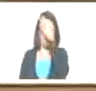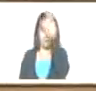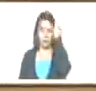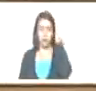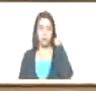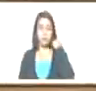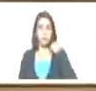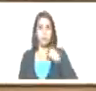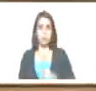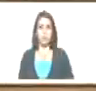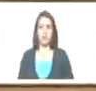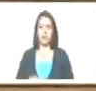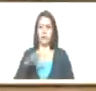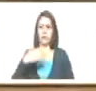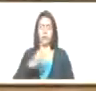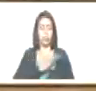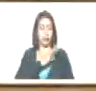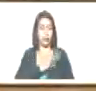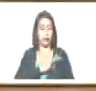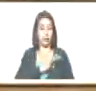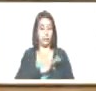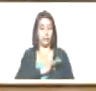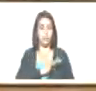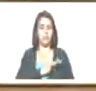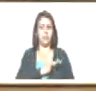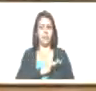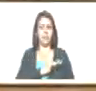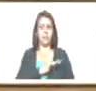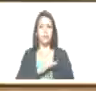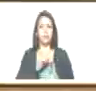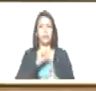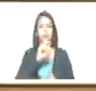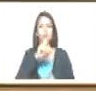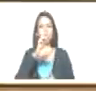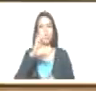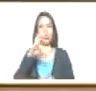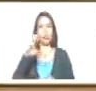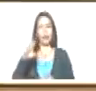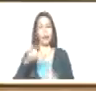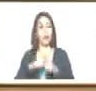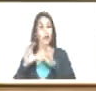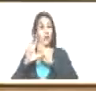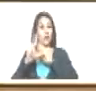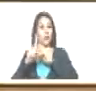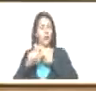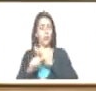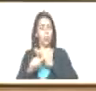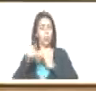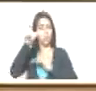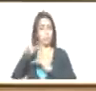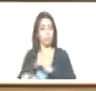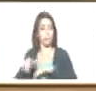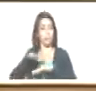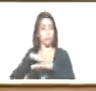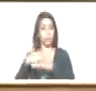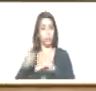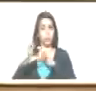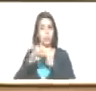1999. Cuando el señor Sucre Figarera, que era llamado el zar de la corrupción en la Corporación Venezolana de